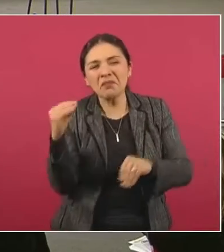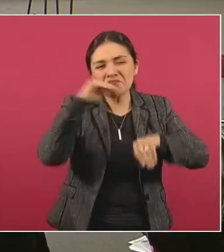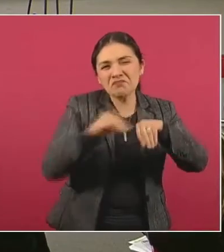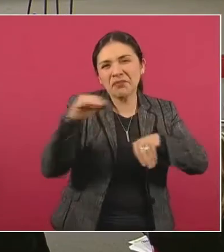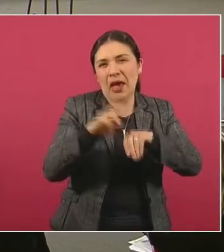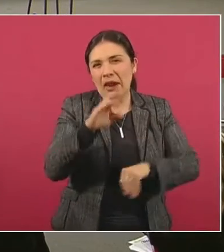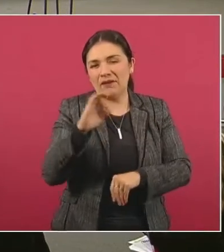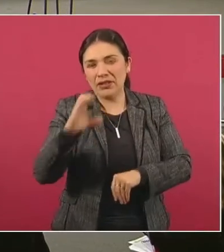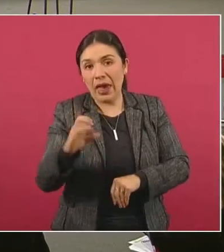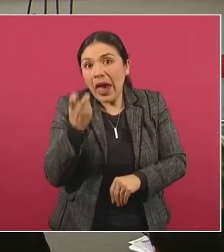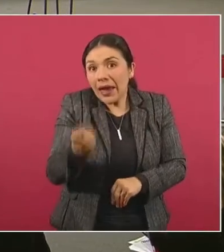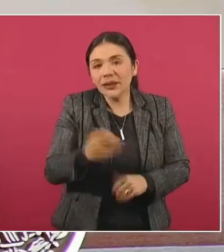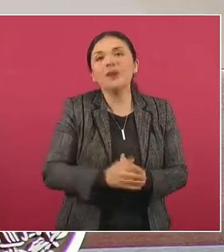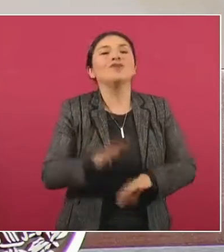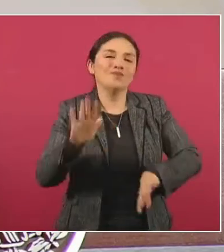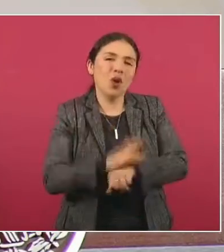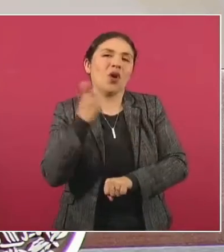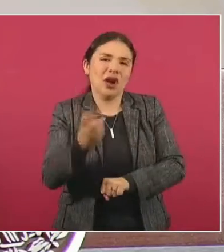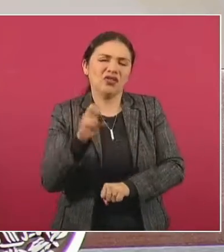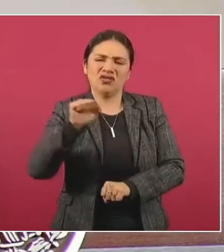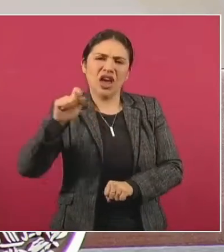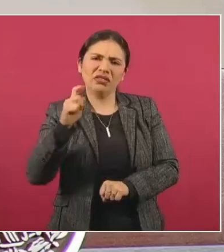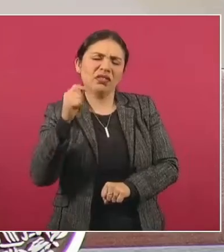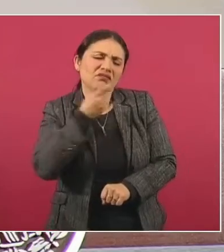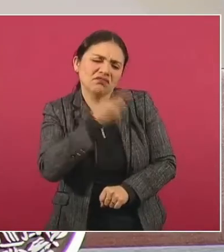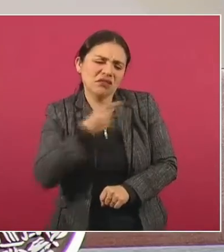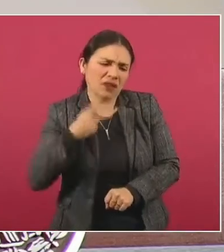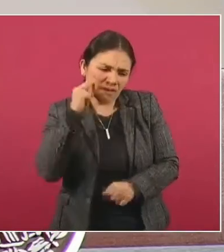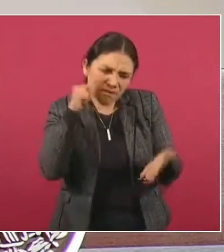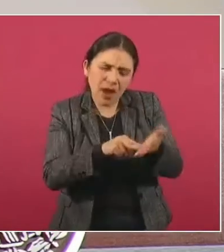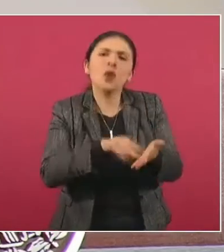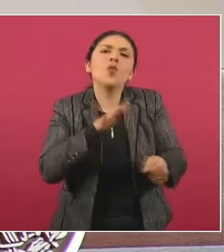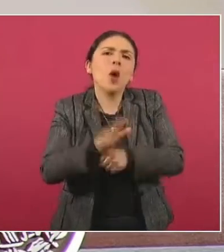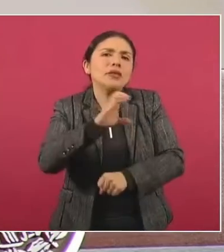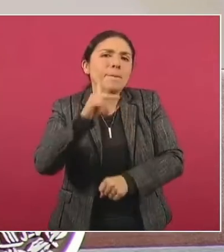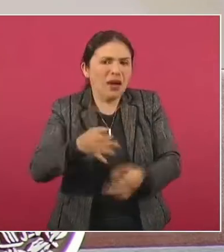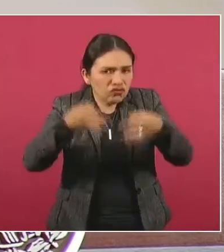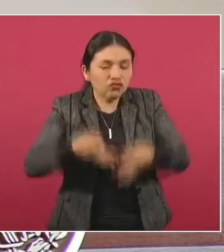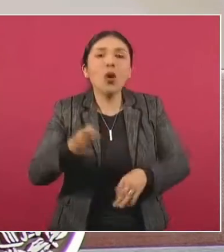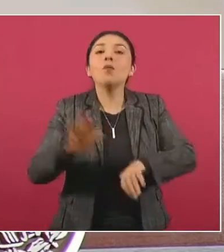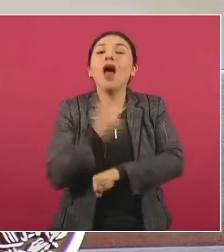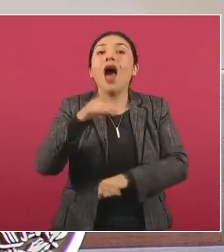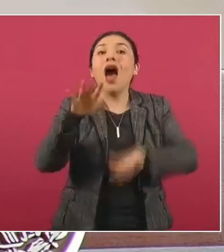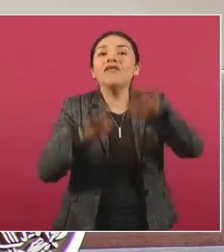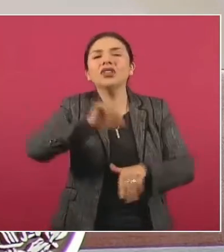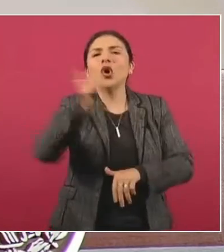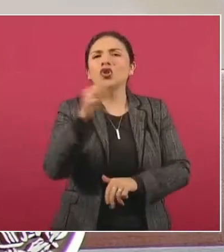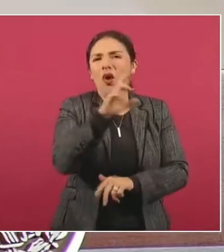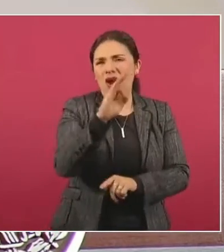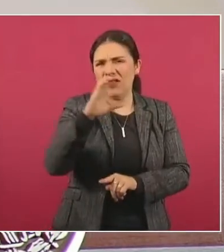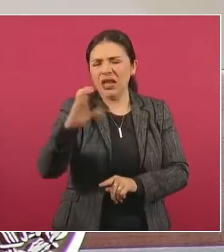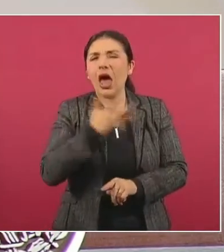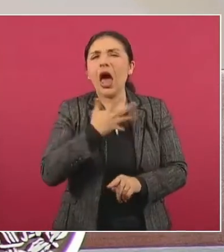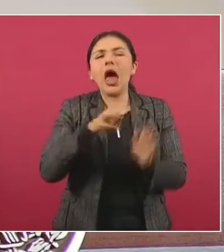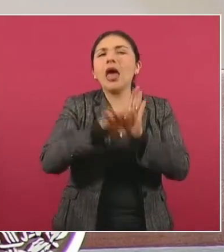Entonces, esa fue la razón. Y también la razón de denominación social, porque luego tomaban RFCs donde las iniciales, por